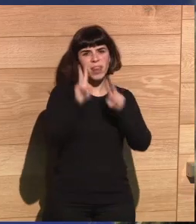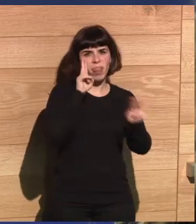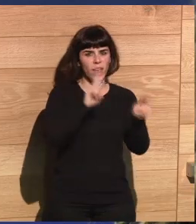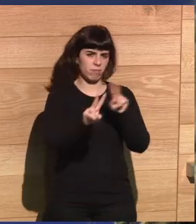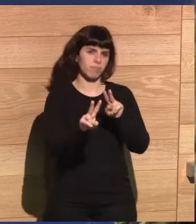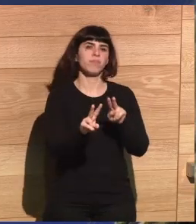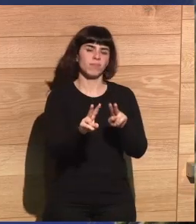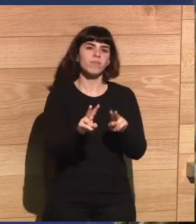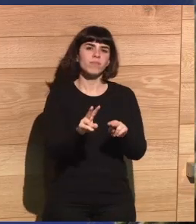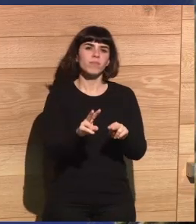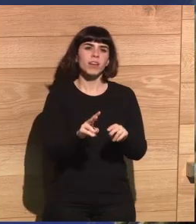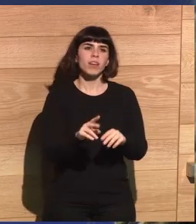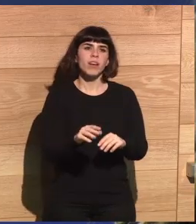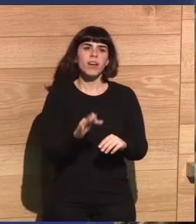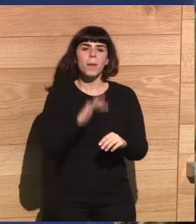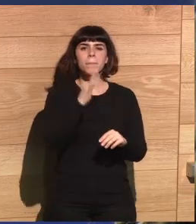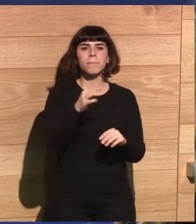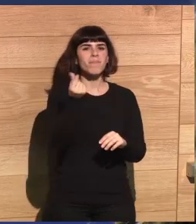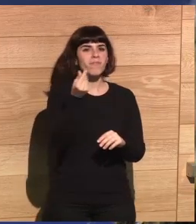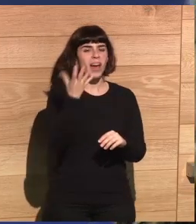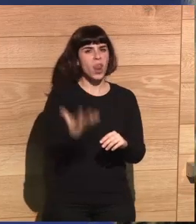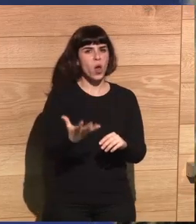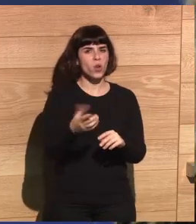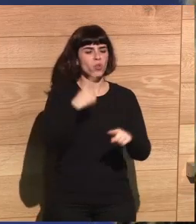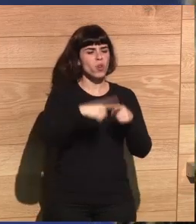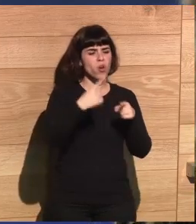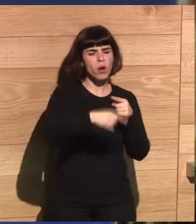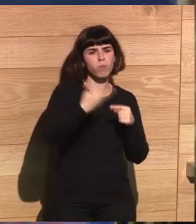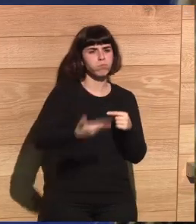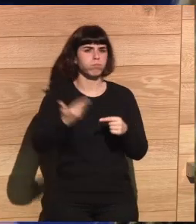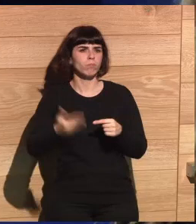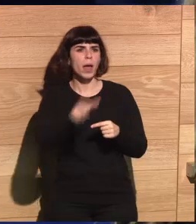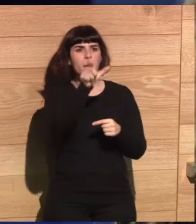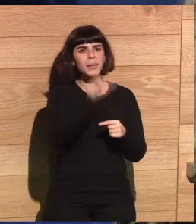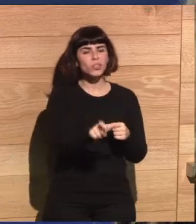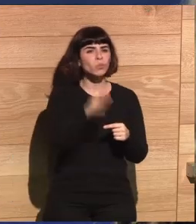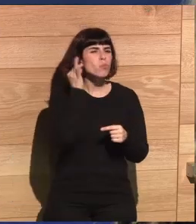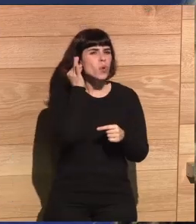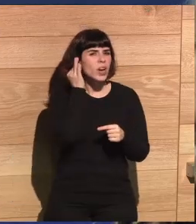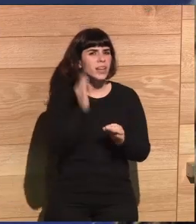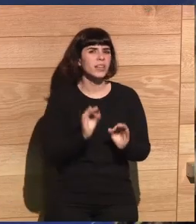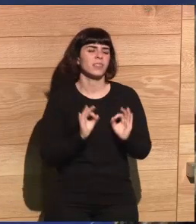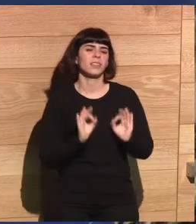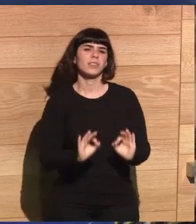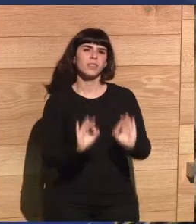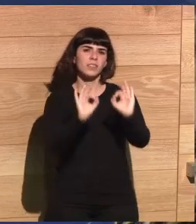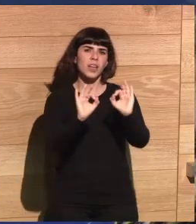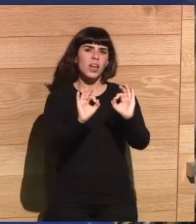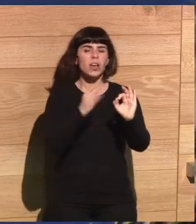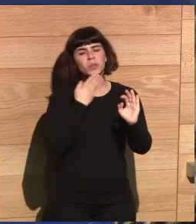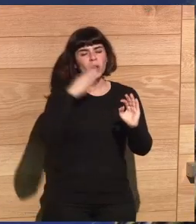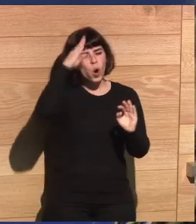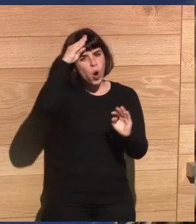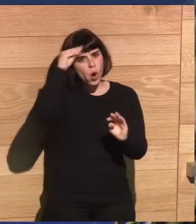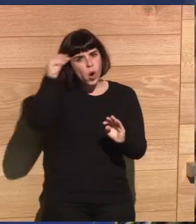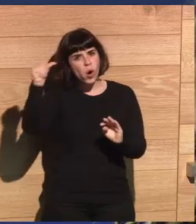de darle valor a las cosas que lo han tenido, a las personas y especialmente a mujeres que han quedado olvidadas